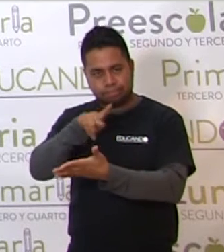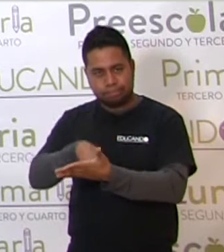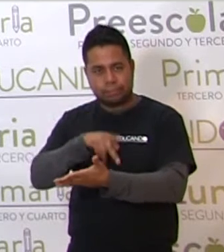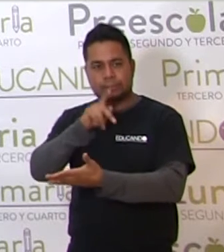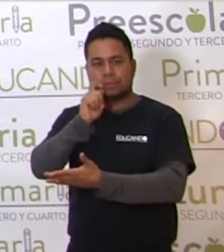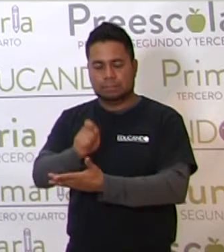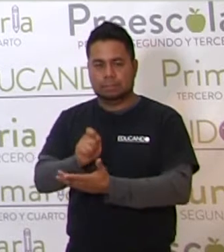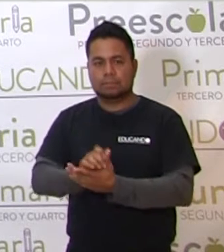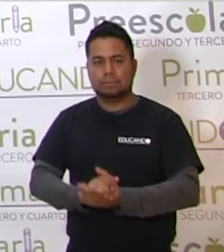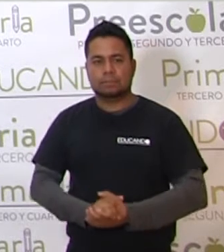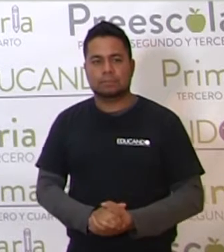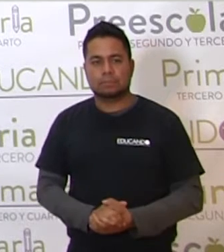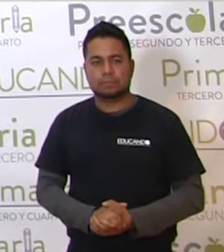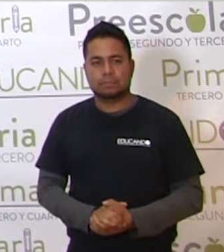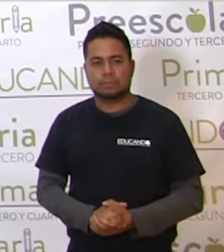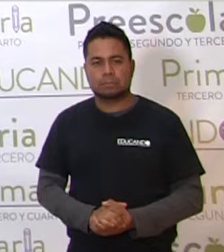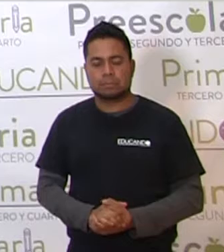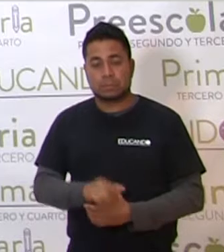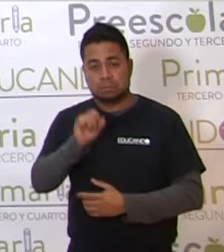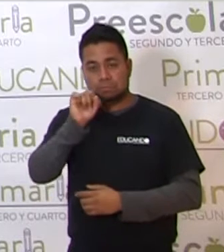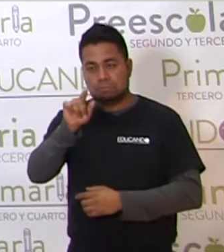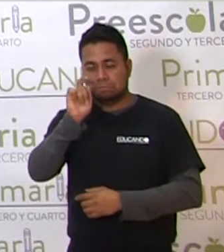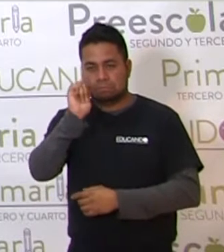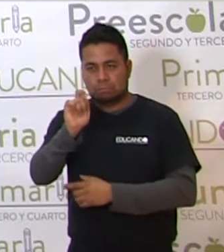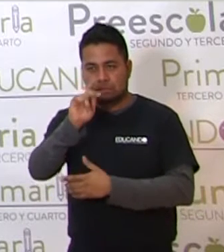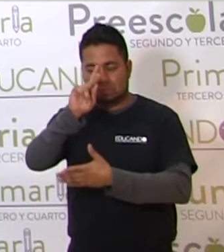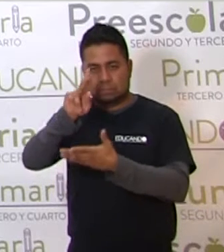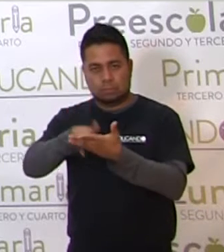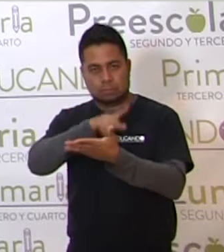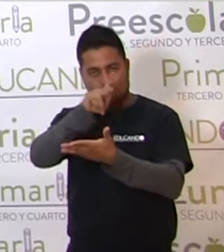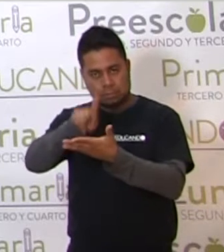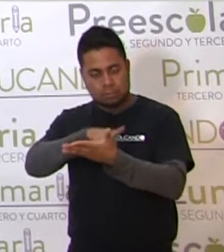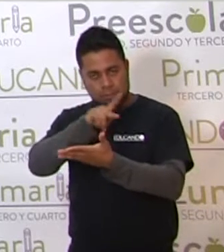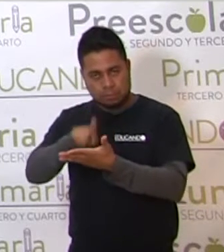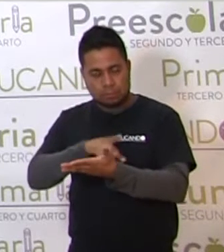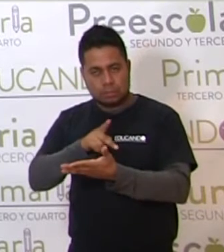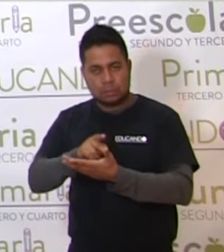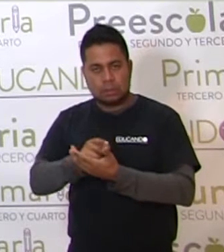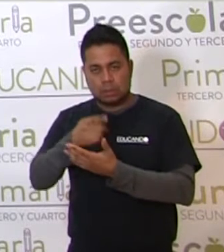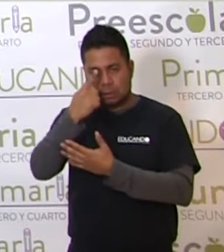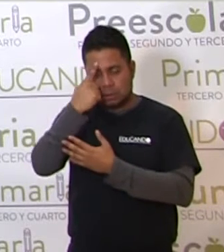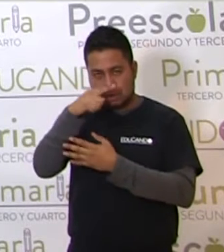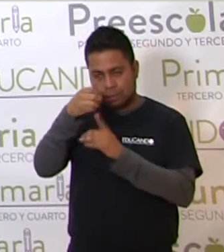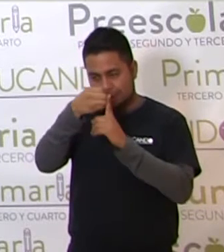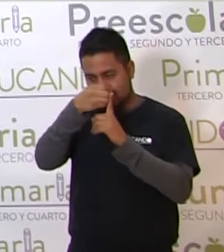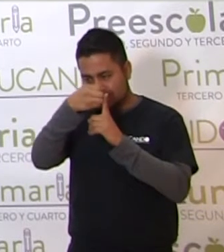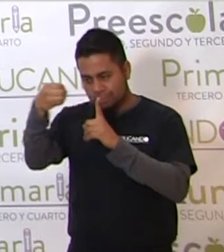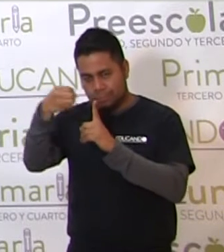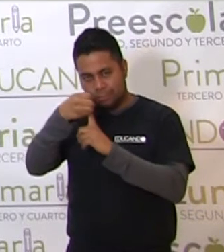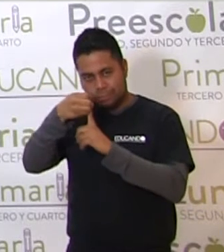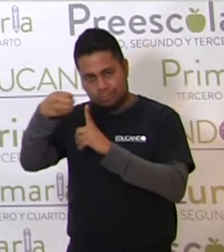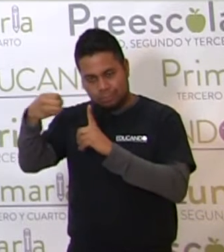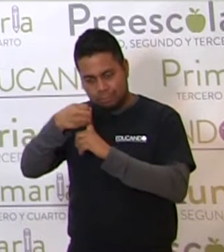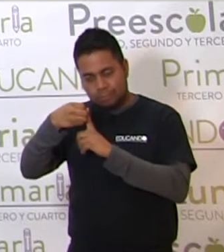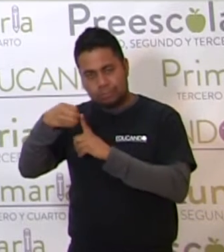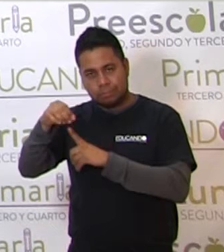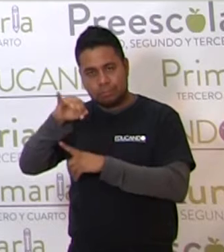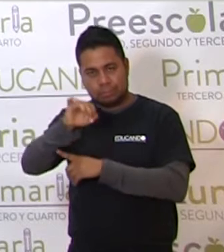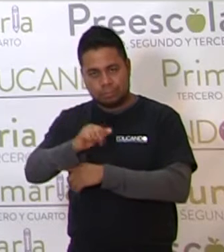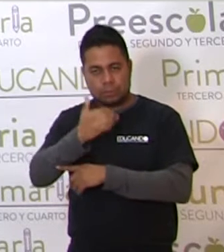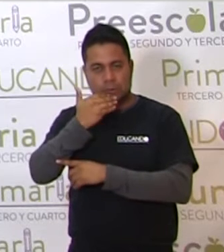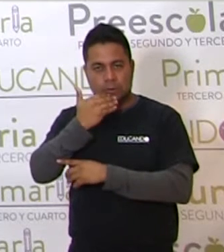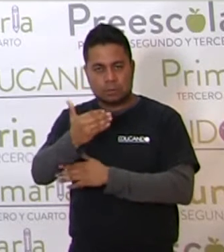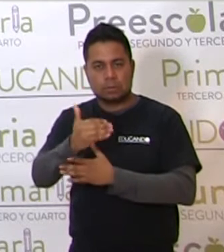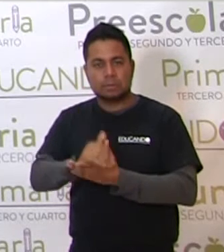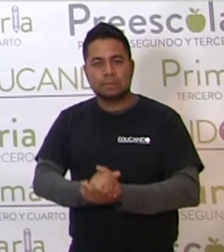bien es una repetición de una serie bien